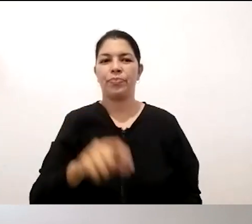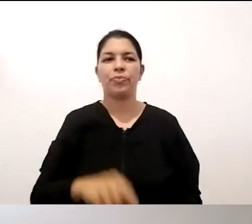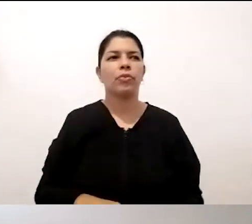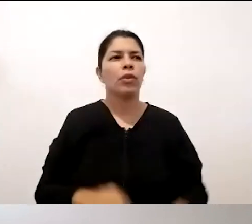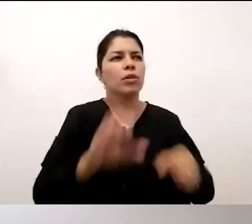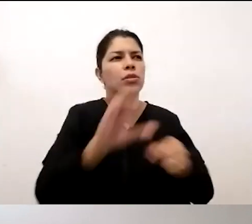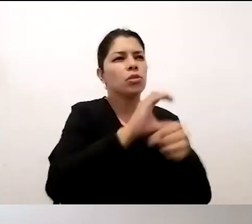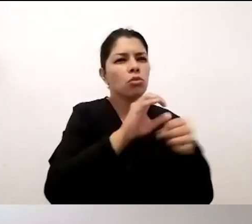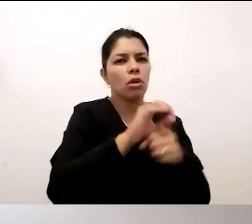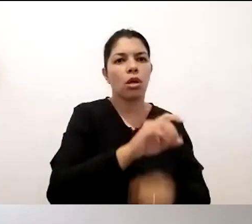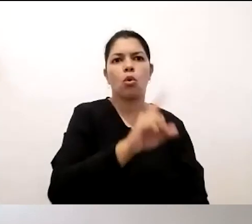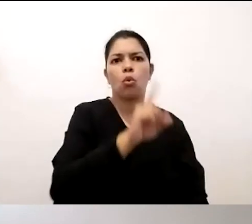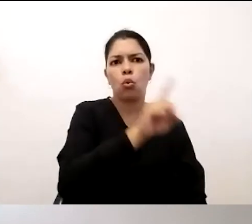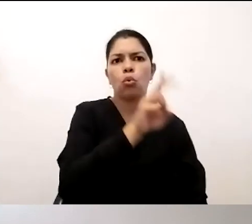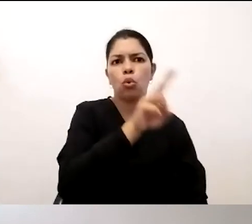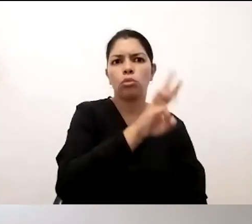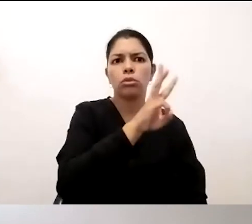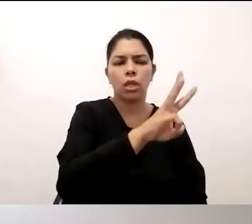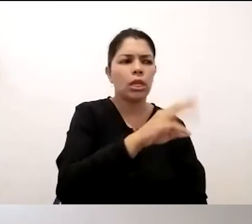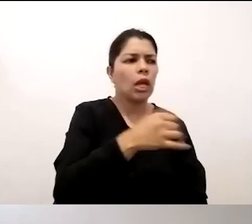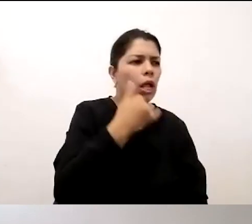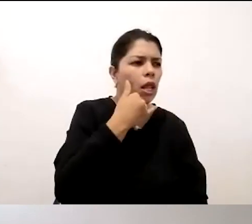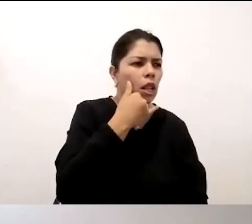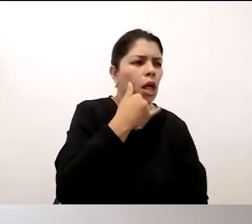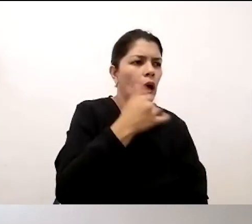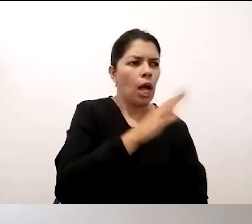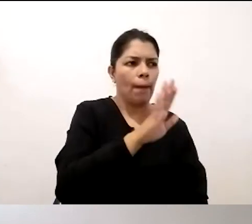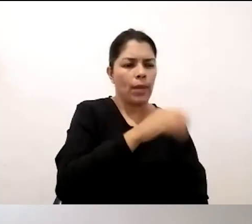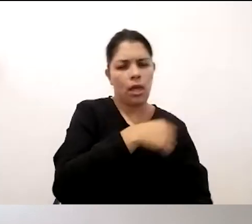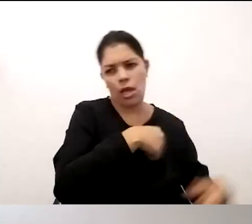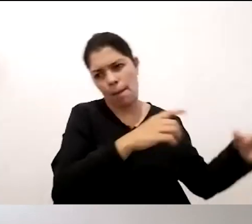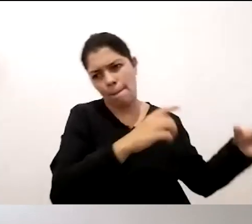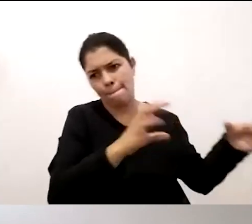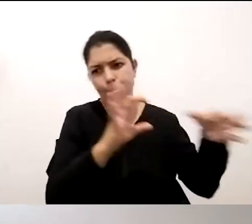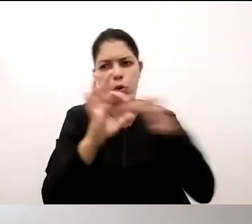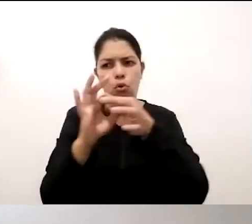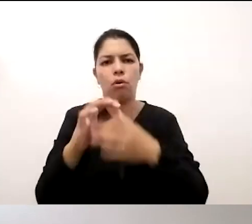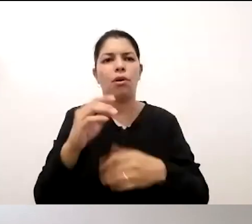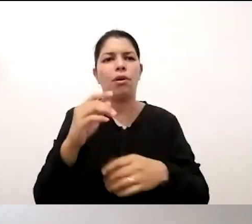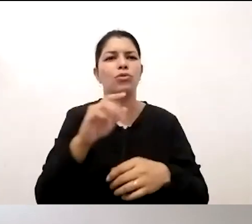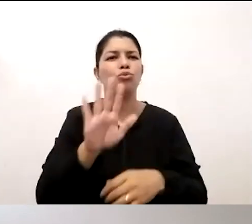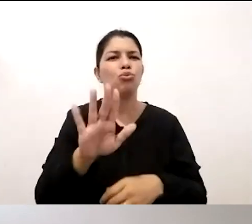123, también te conectan directamente con estas líneas de las mujeres.